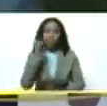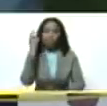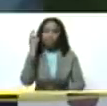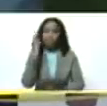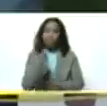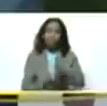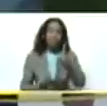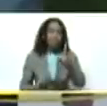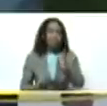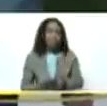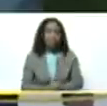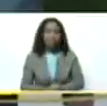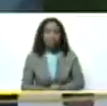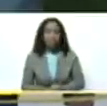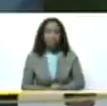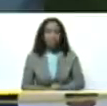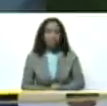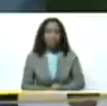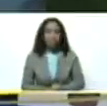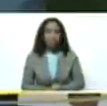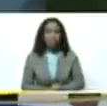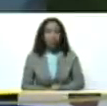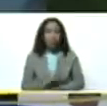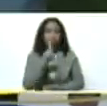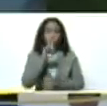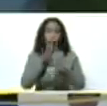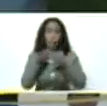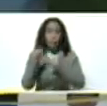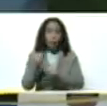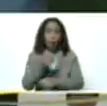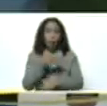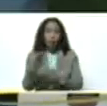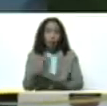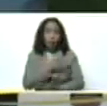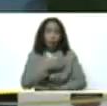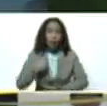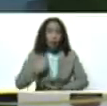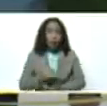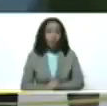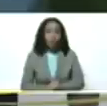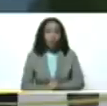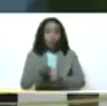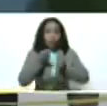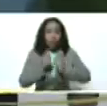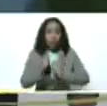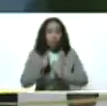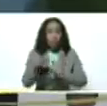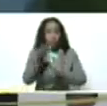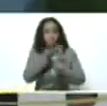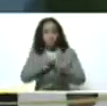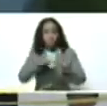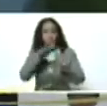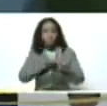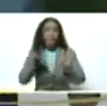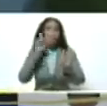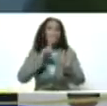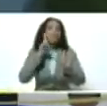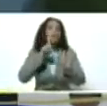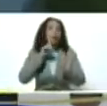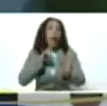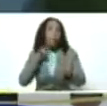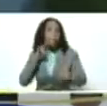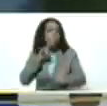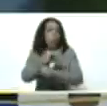lamentables de un imperio que pretende, por la intriga, por la mentira, por el